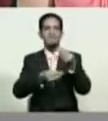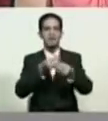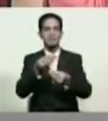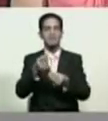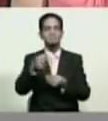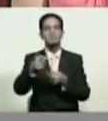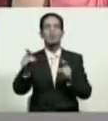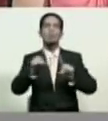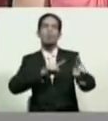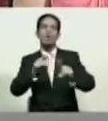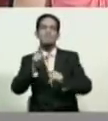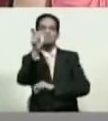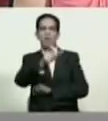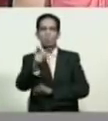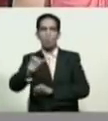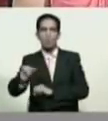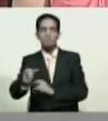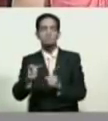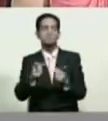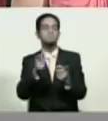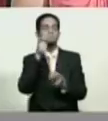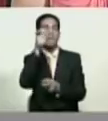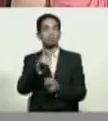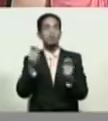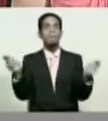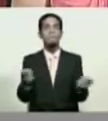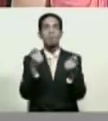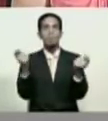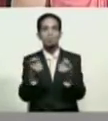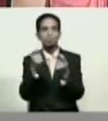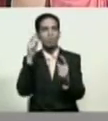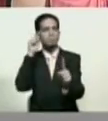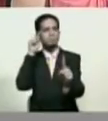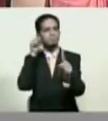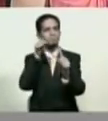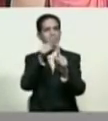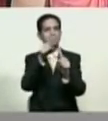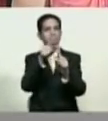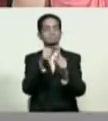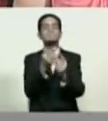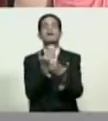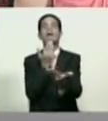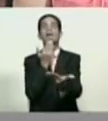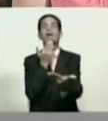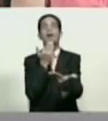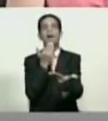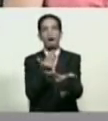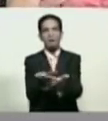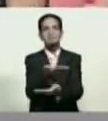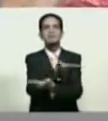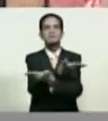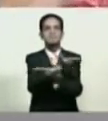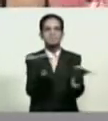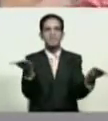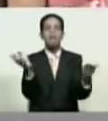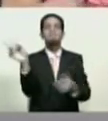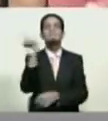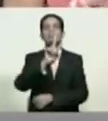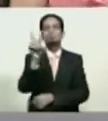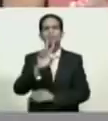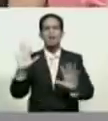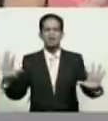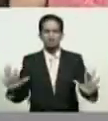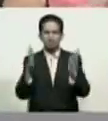coordinadores de redes, con todos los promotores nacionales, con un objetivo, darle las gracias al pueblo de Venezuela, gloria al bravo